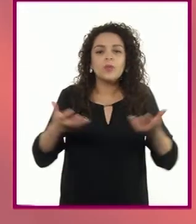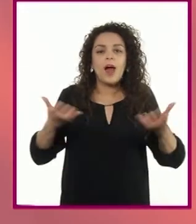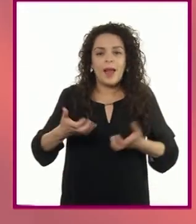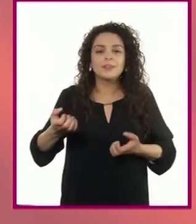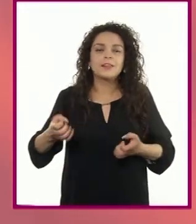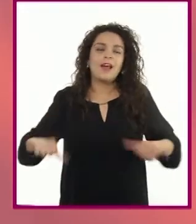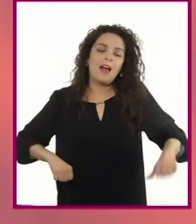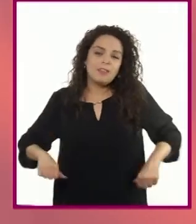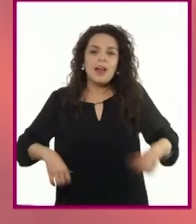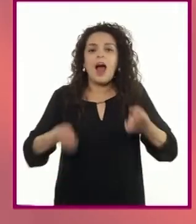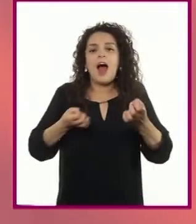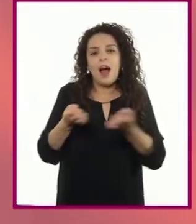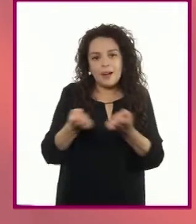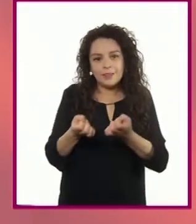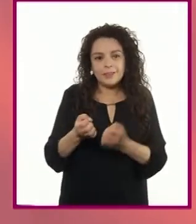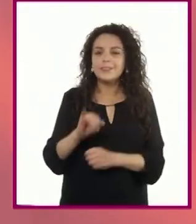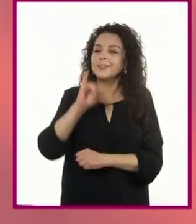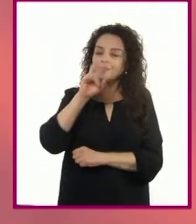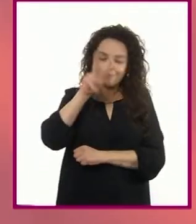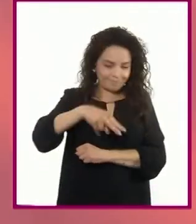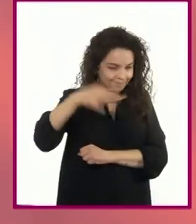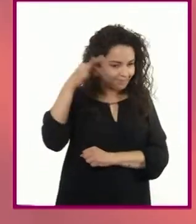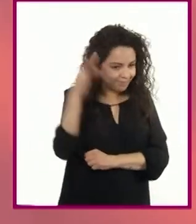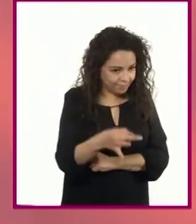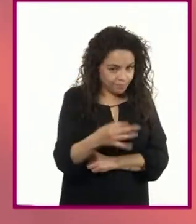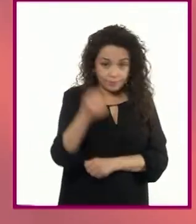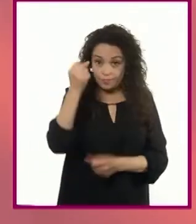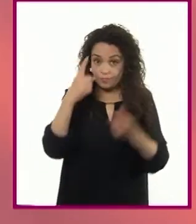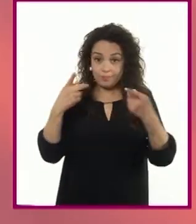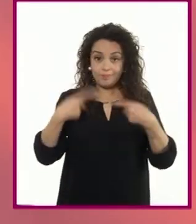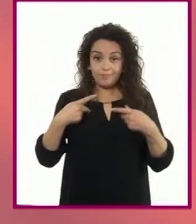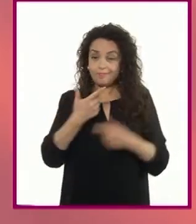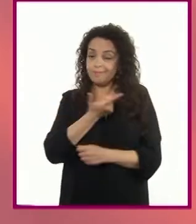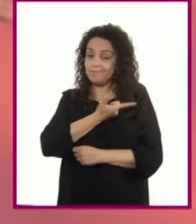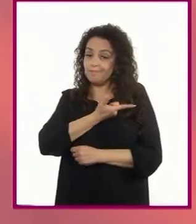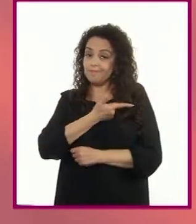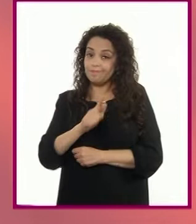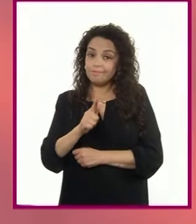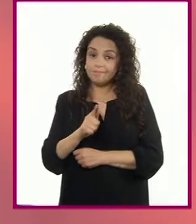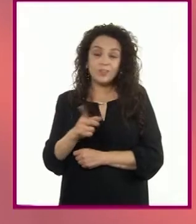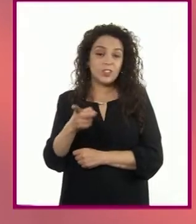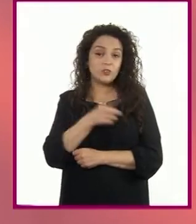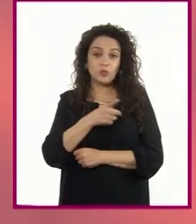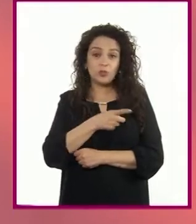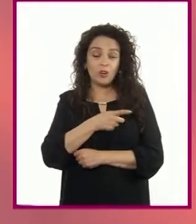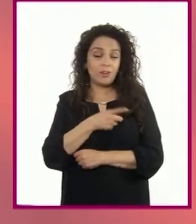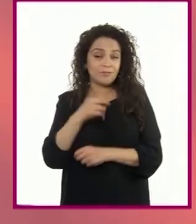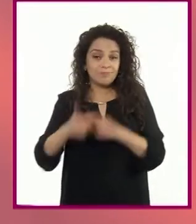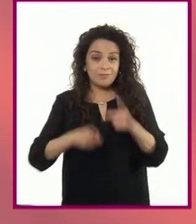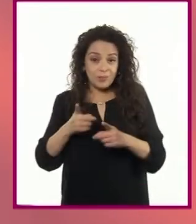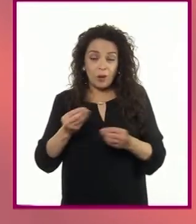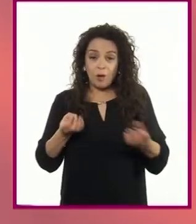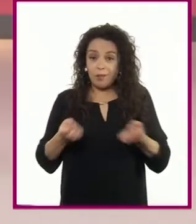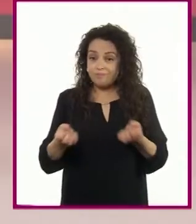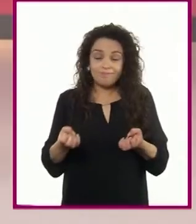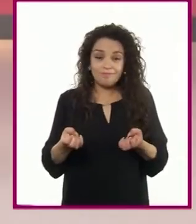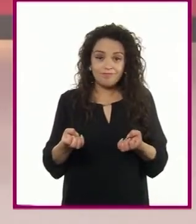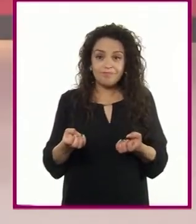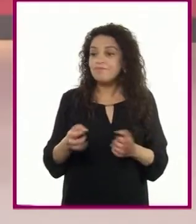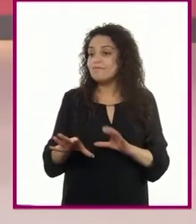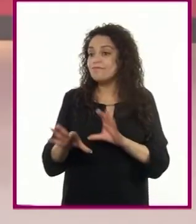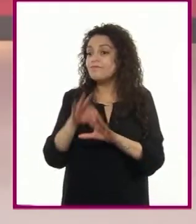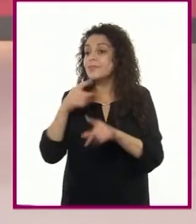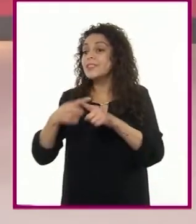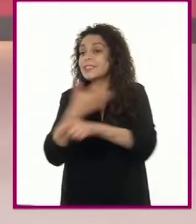Efectivamente, Enrique. Hay personas a las que no les gusta realizar actividad física a solas y no encuentran compañía. Por